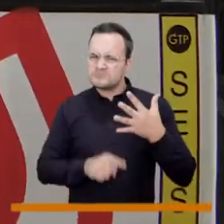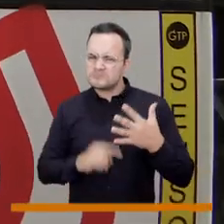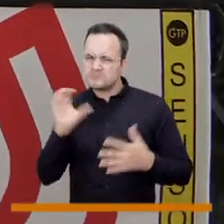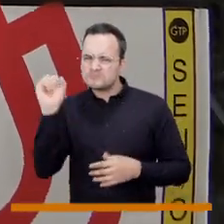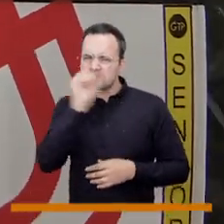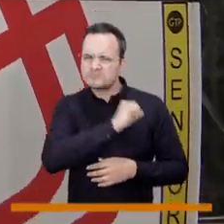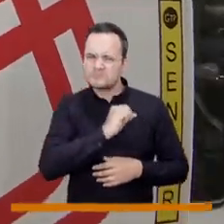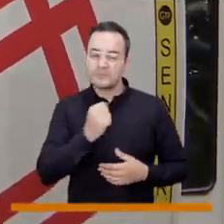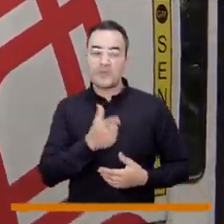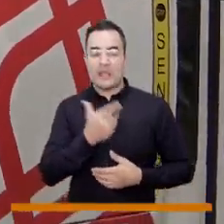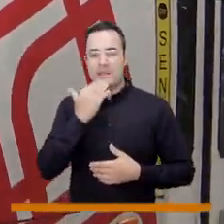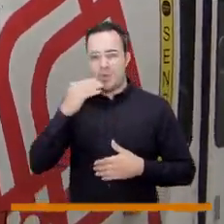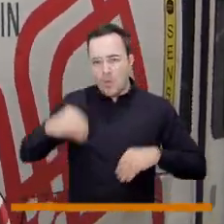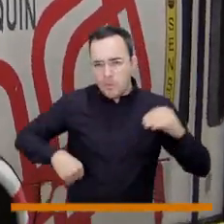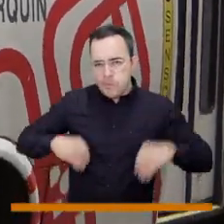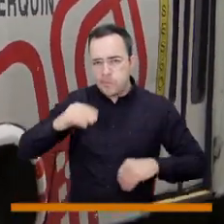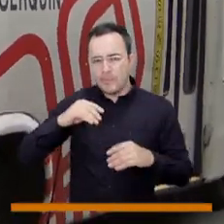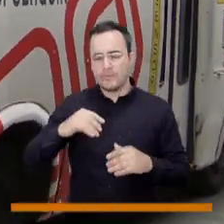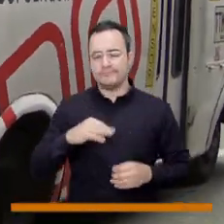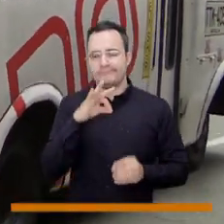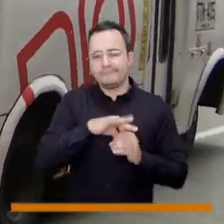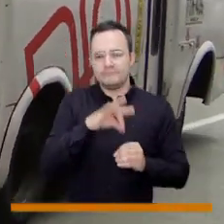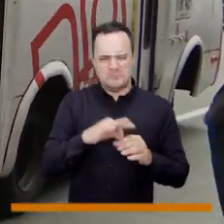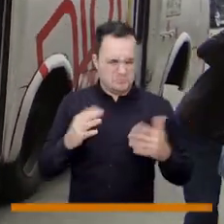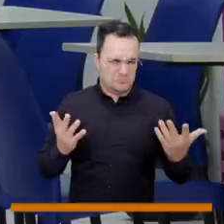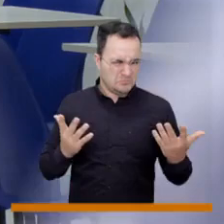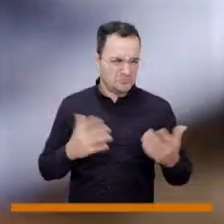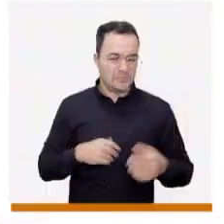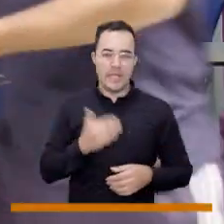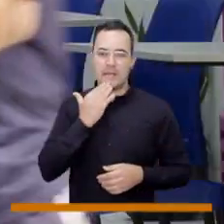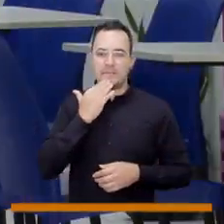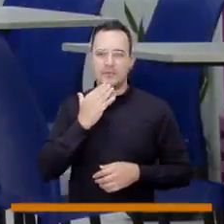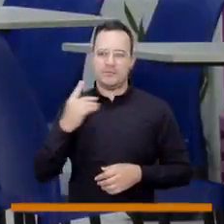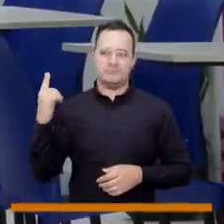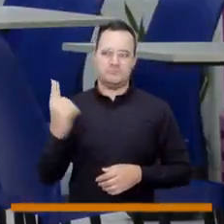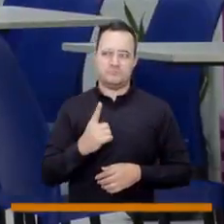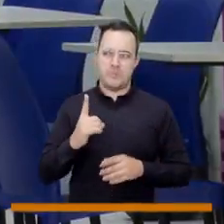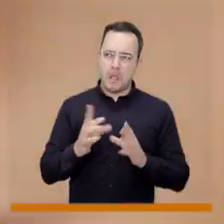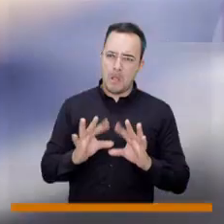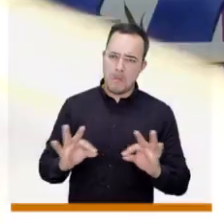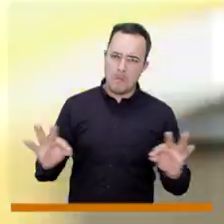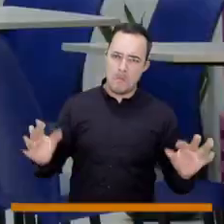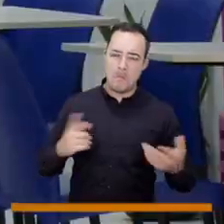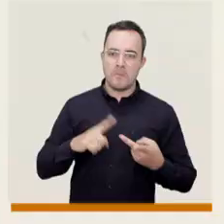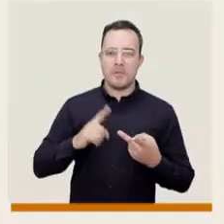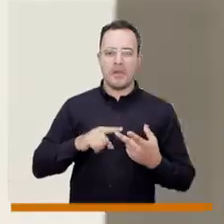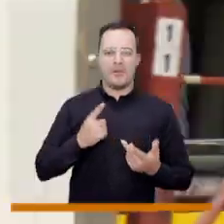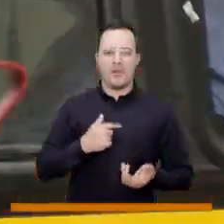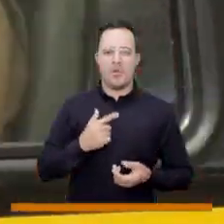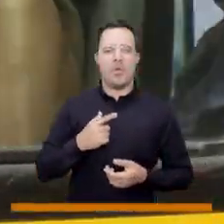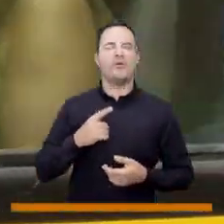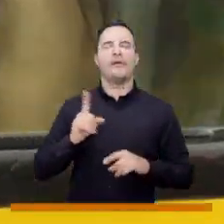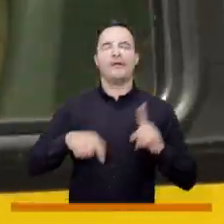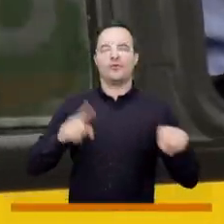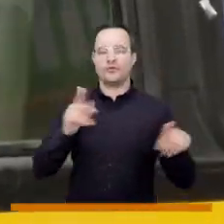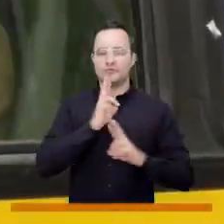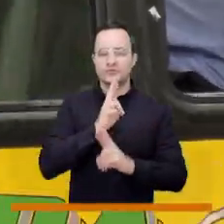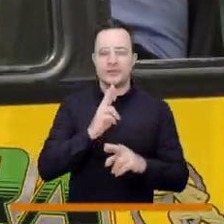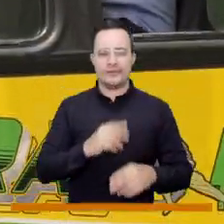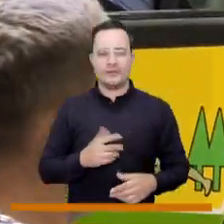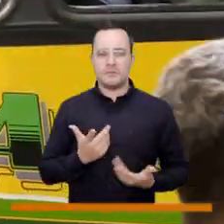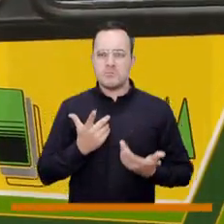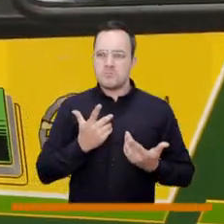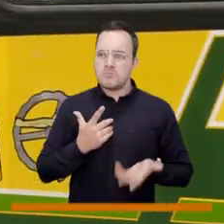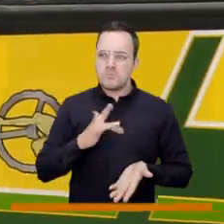que permiten generar el fraude por ejemplo la la participación atípica los votos nulos la baja participación la